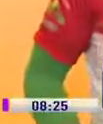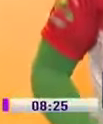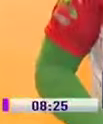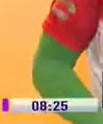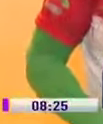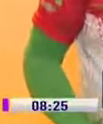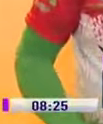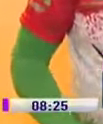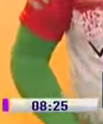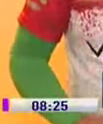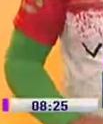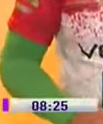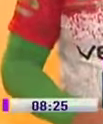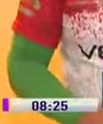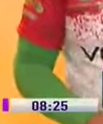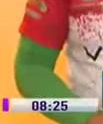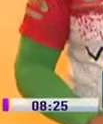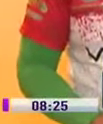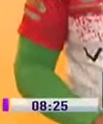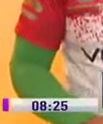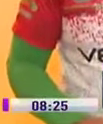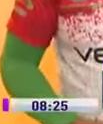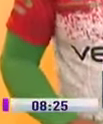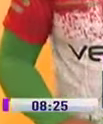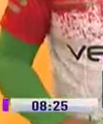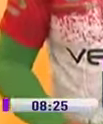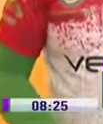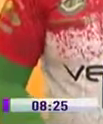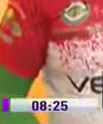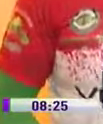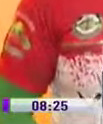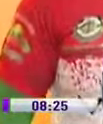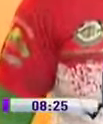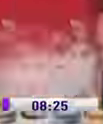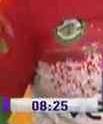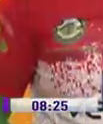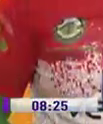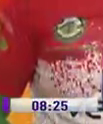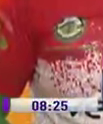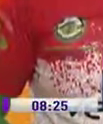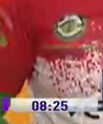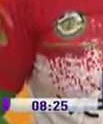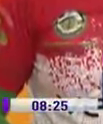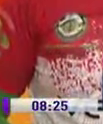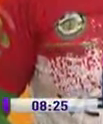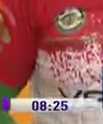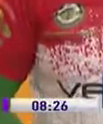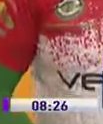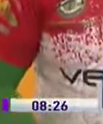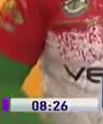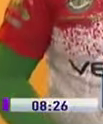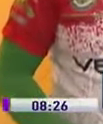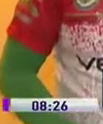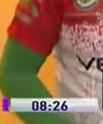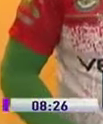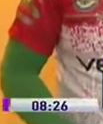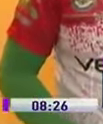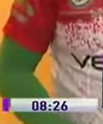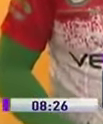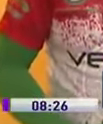Toro? Todo bien, mi so. ¿Qué jugás vos? De lo que me ponga. ¿Por dónde corres? Por la derecha. ¿Por la derecha? Mira, ¿por la